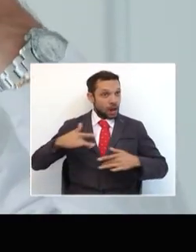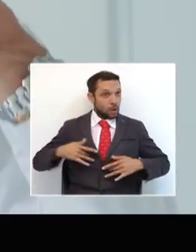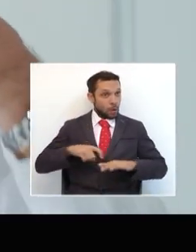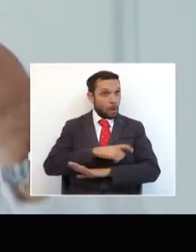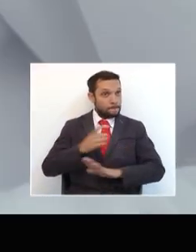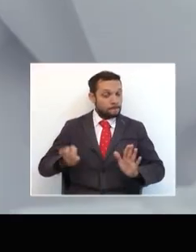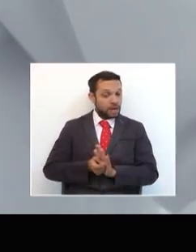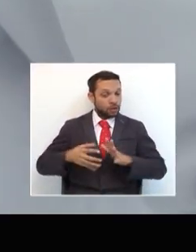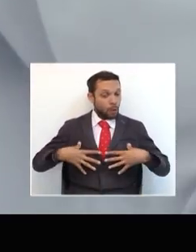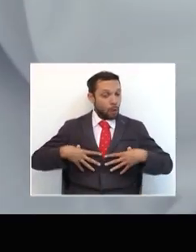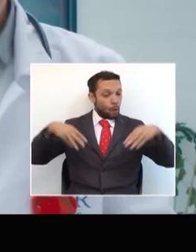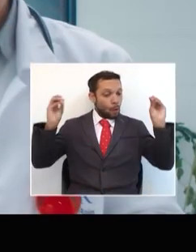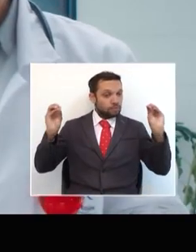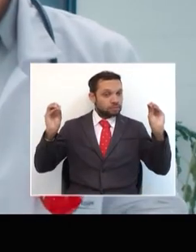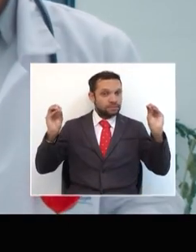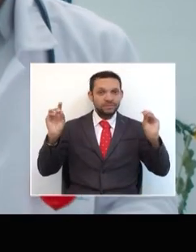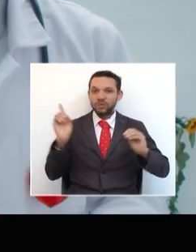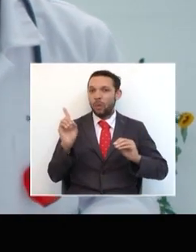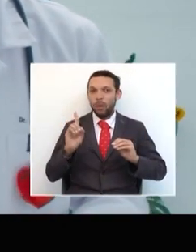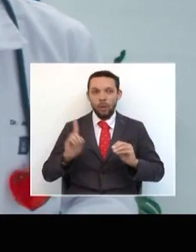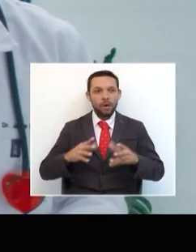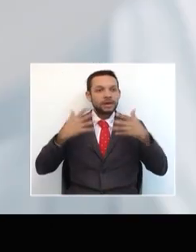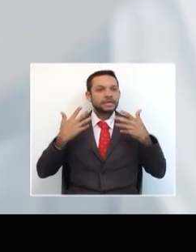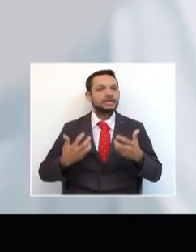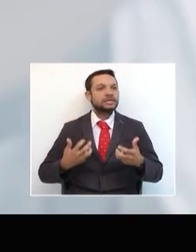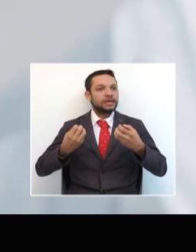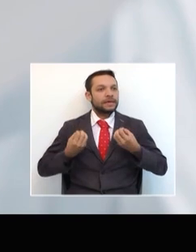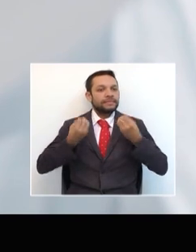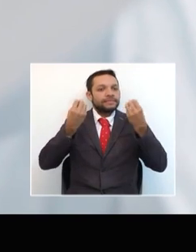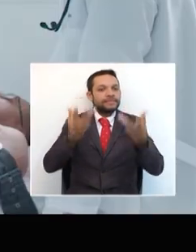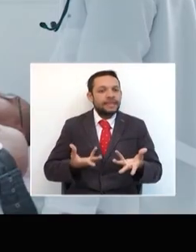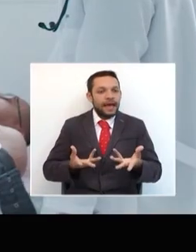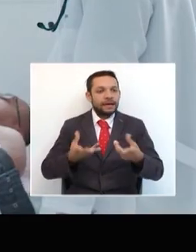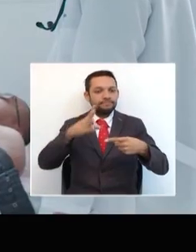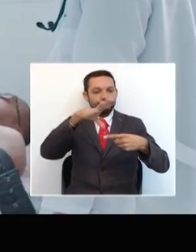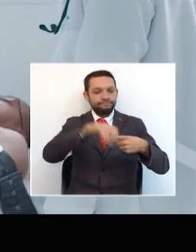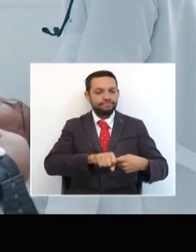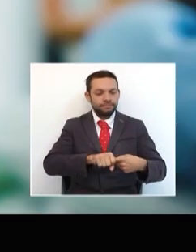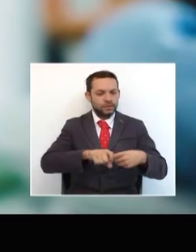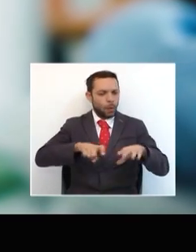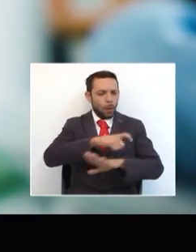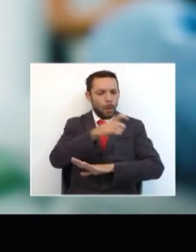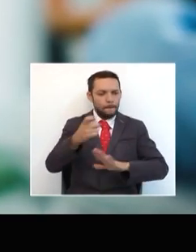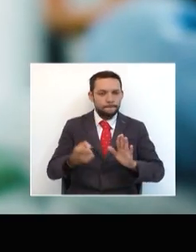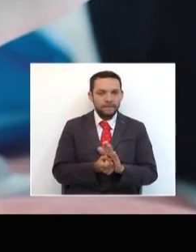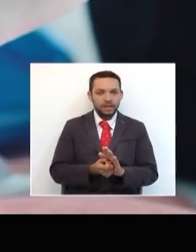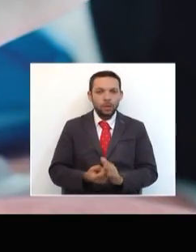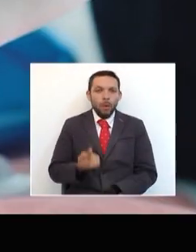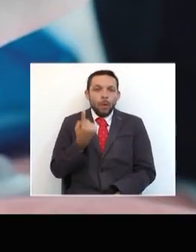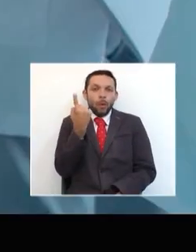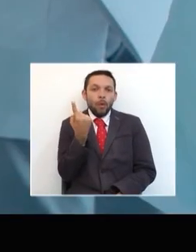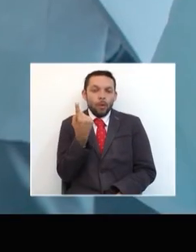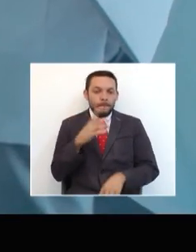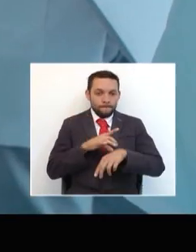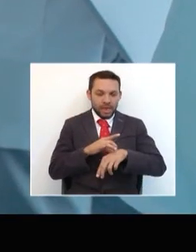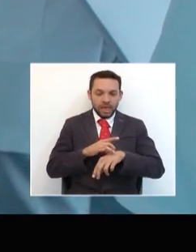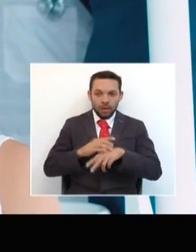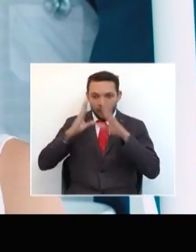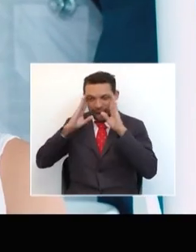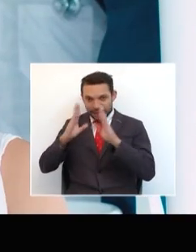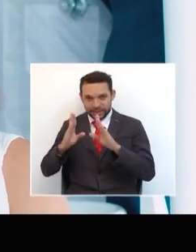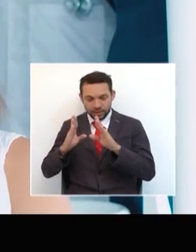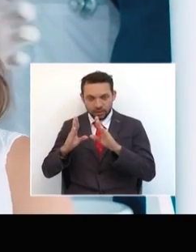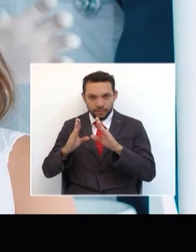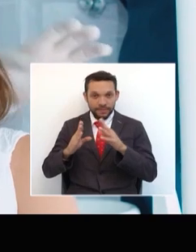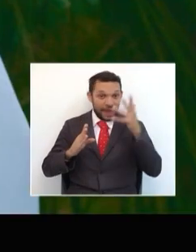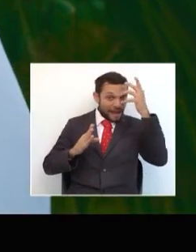algo. Nosotros en los parques de la salud tratamos de hacer una consulta integrativa, donde un médico puede hacer la historia clínica, pero es